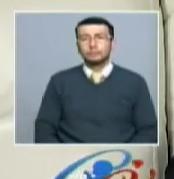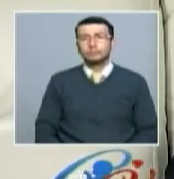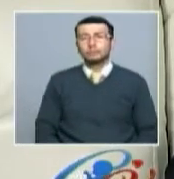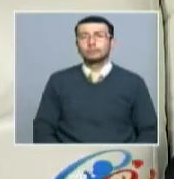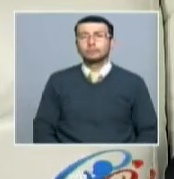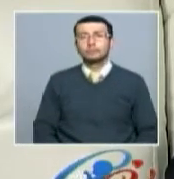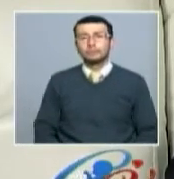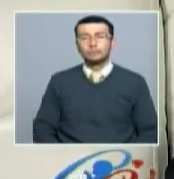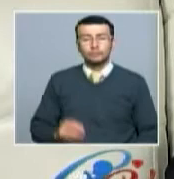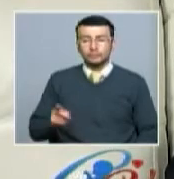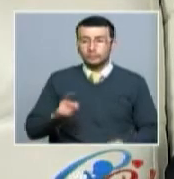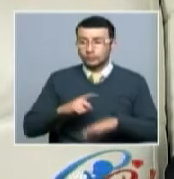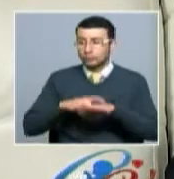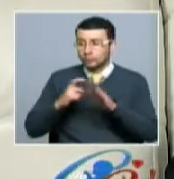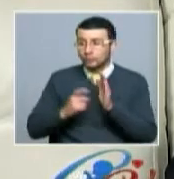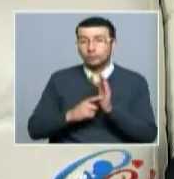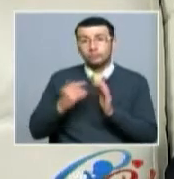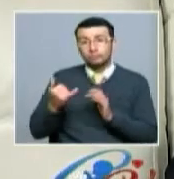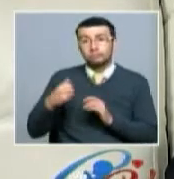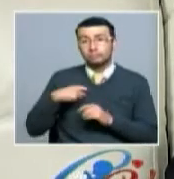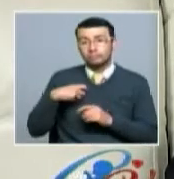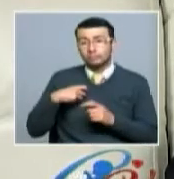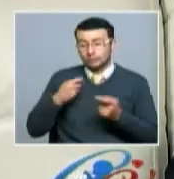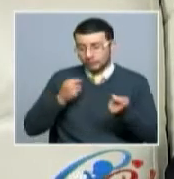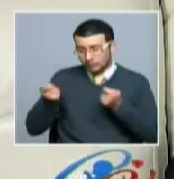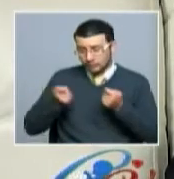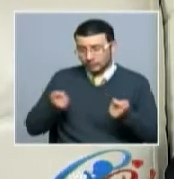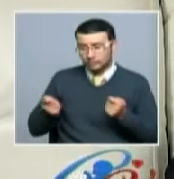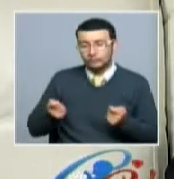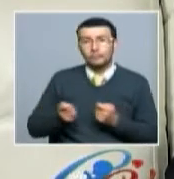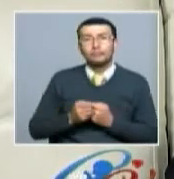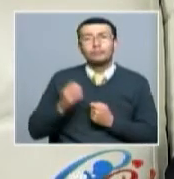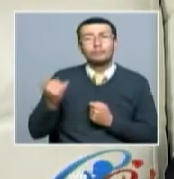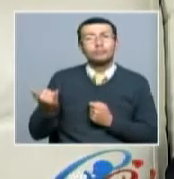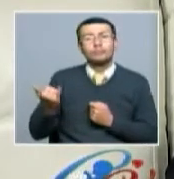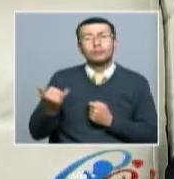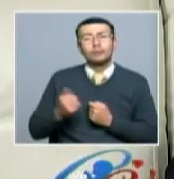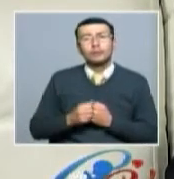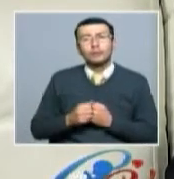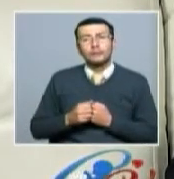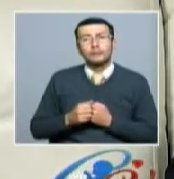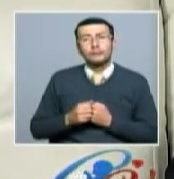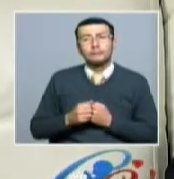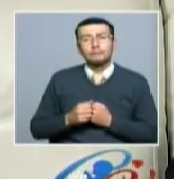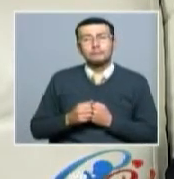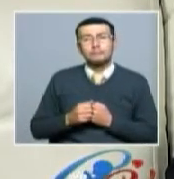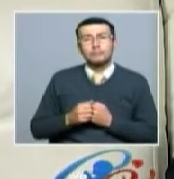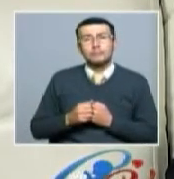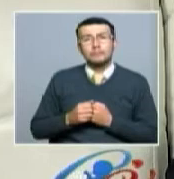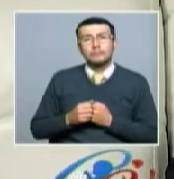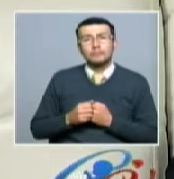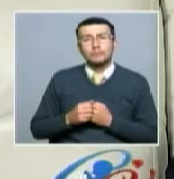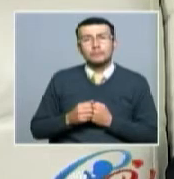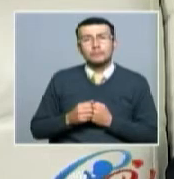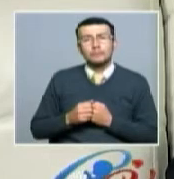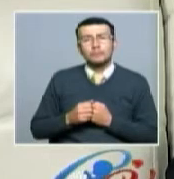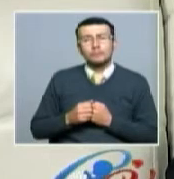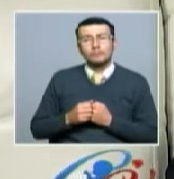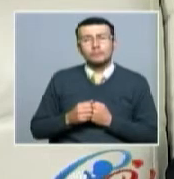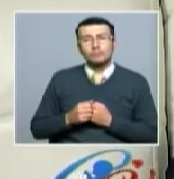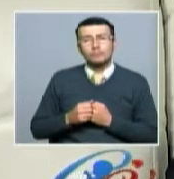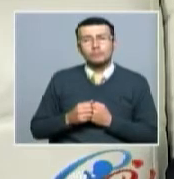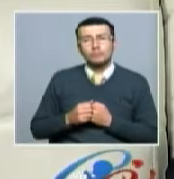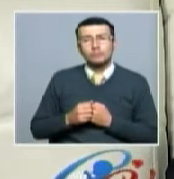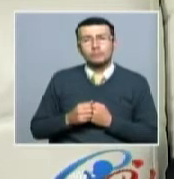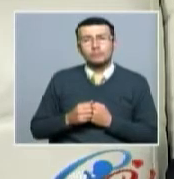determinado conjunto de músculos. Tenemos, por ejemplo, la rama posterior del nervio radial, que es motora, y